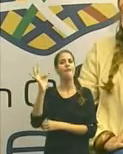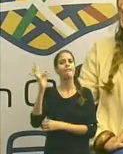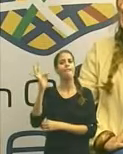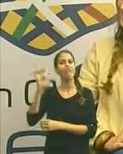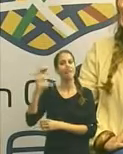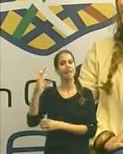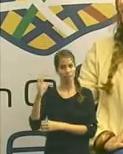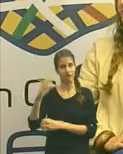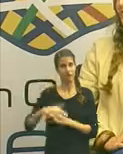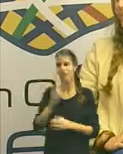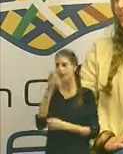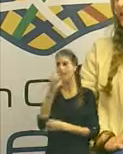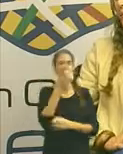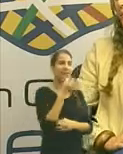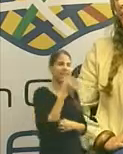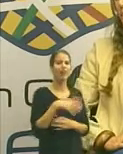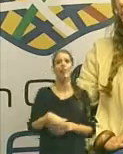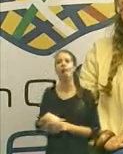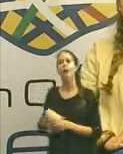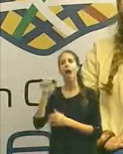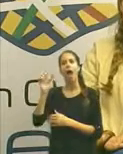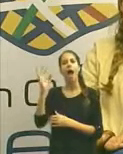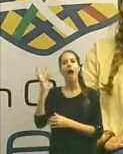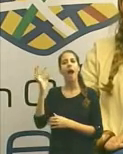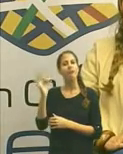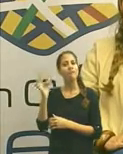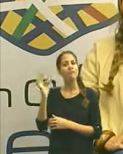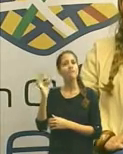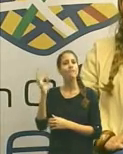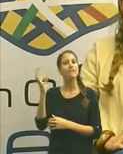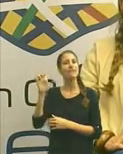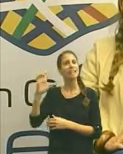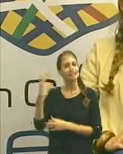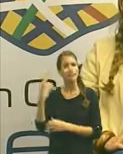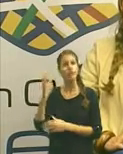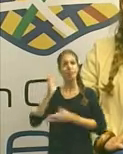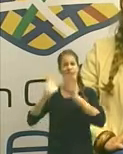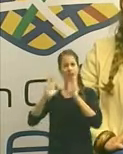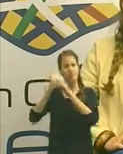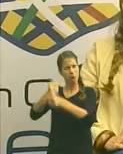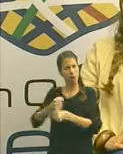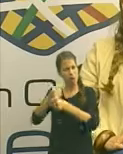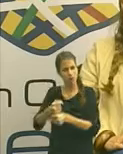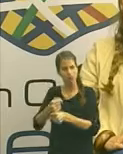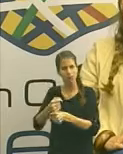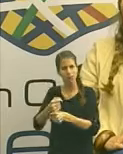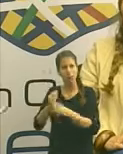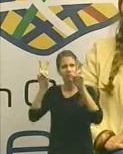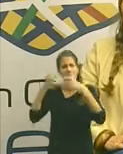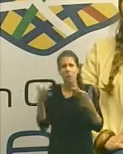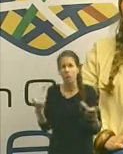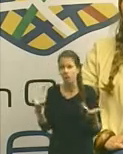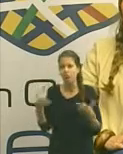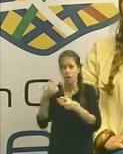verdad es que hablamos de AFTEC, terapias ecuestres. Estamos hablando de caballos, podríamos decirlo por así,